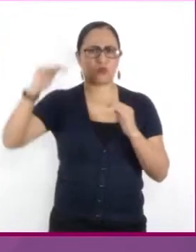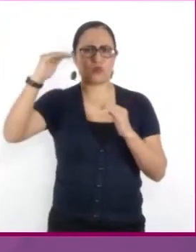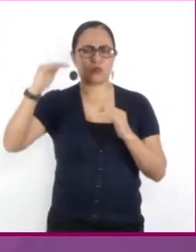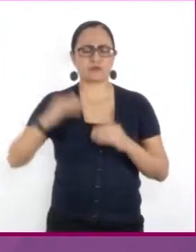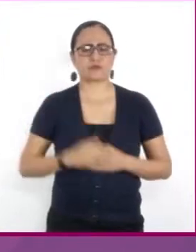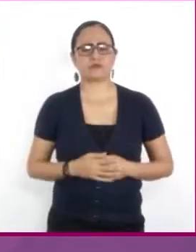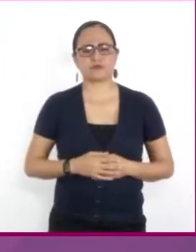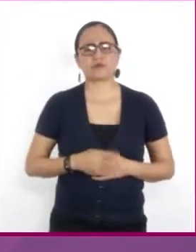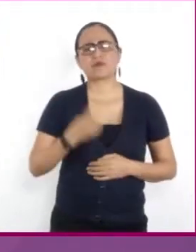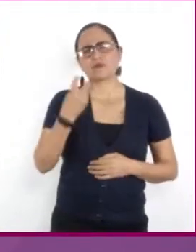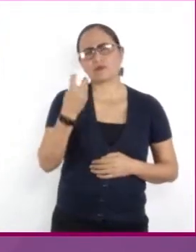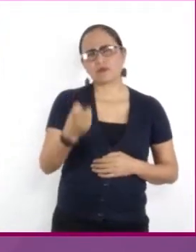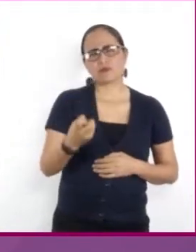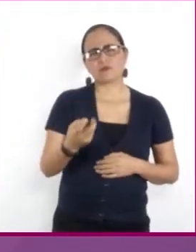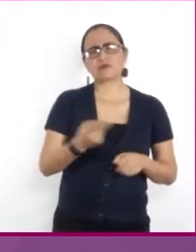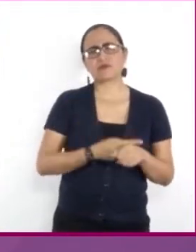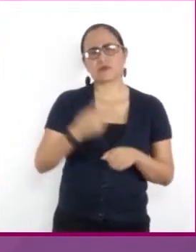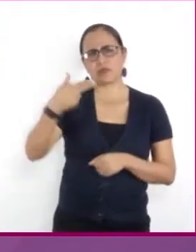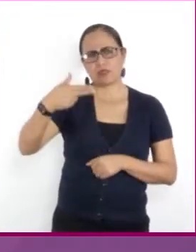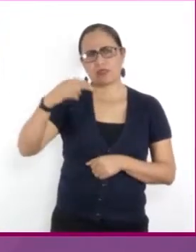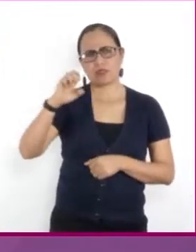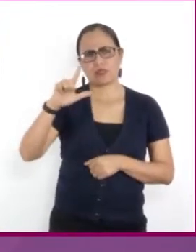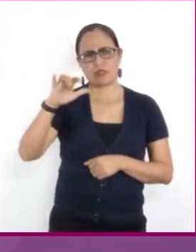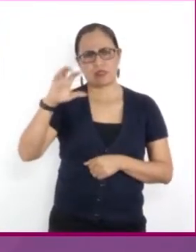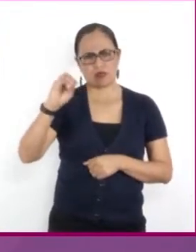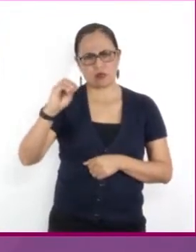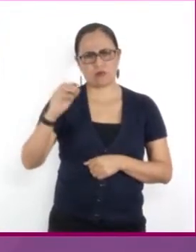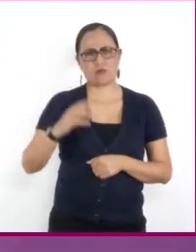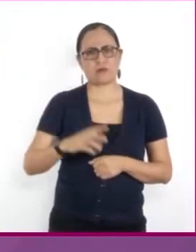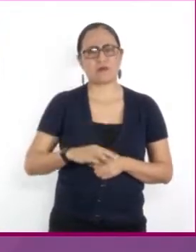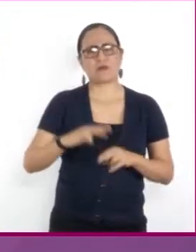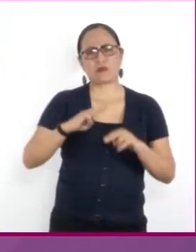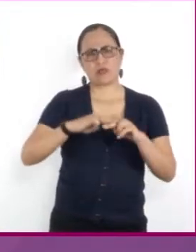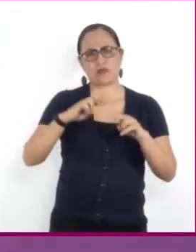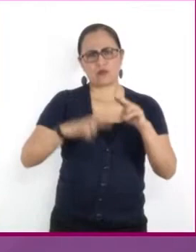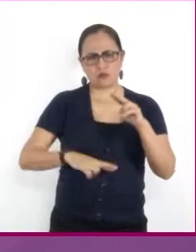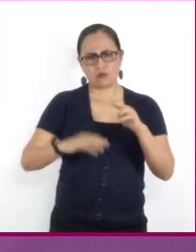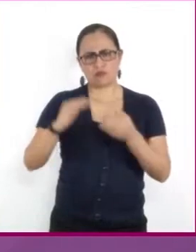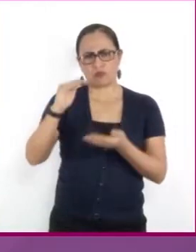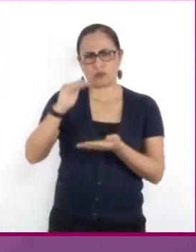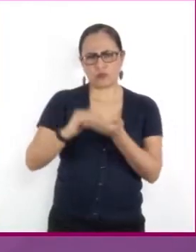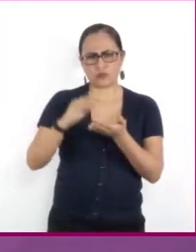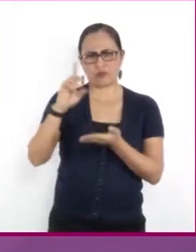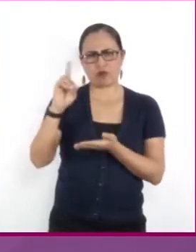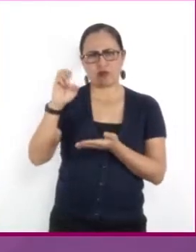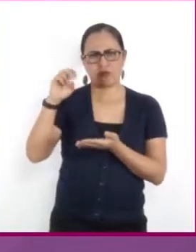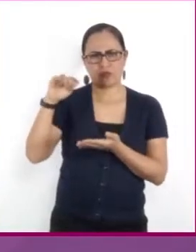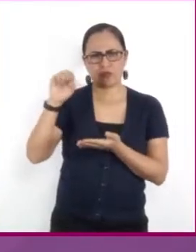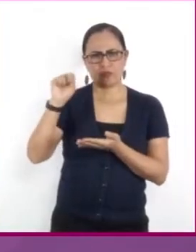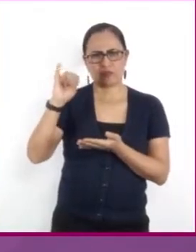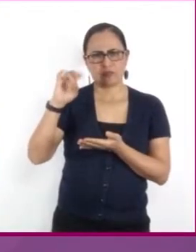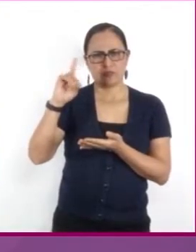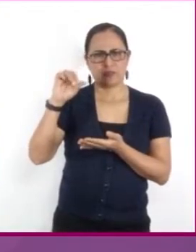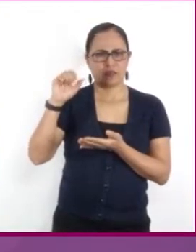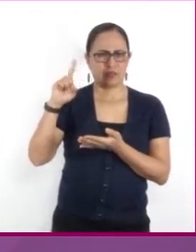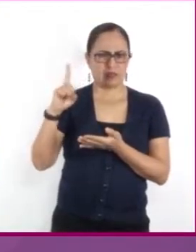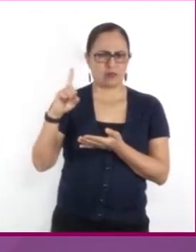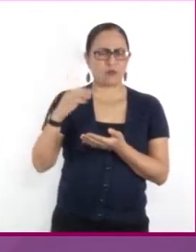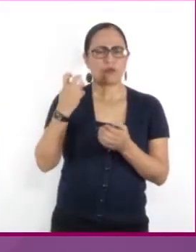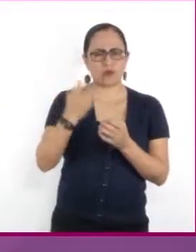Bueno, esto sucede porque el helio tiene menor densidad que el aire, por lo tanto sube más rápido.